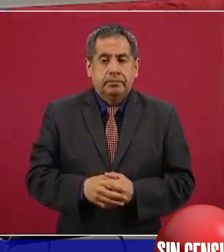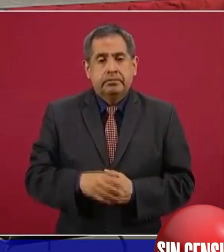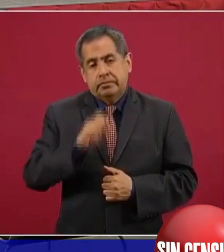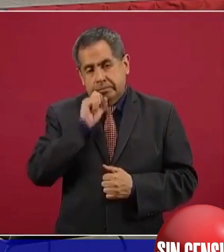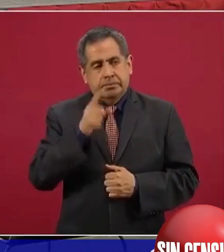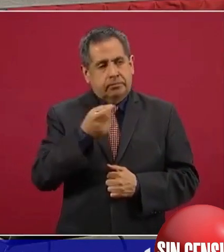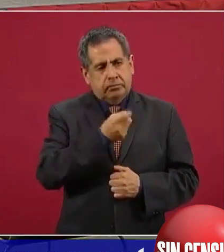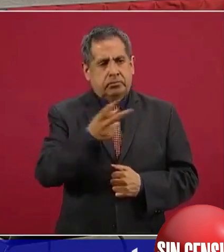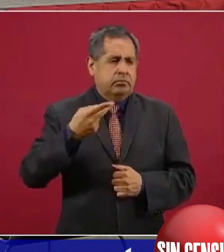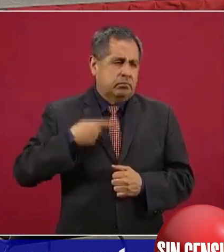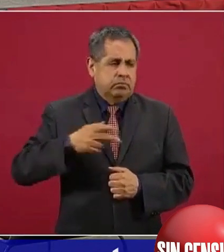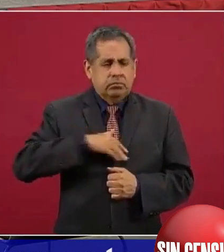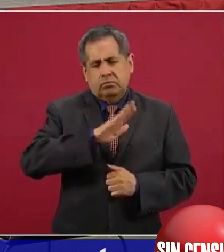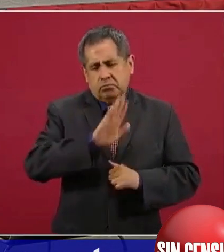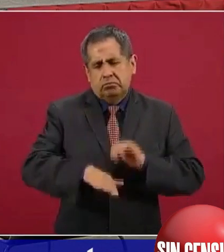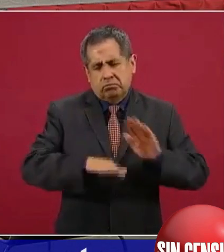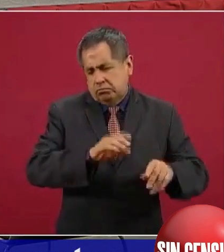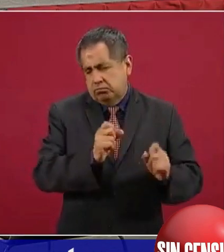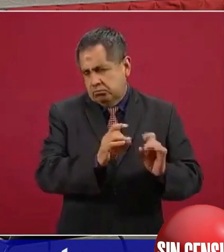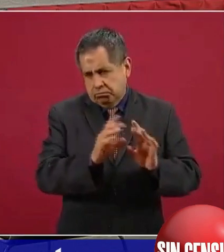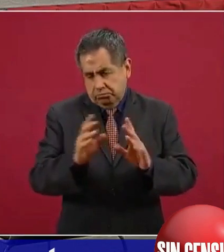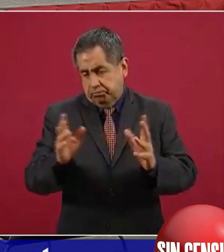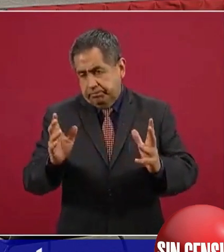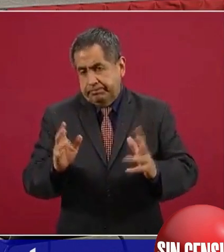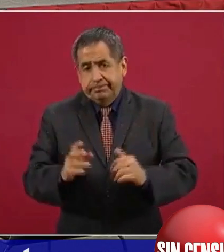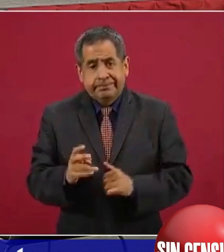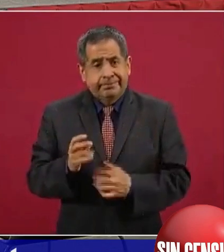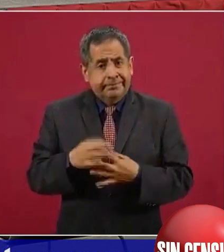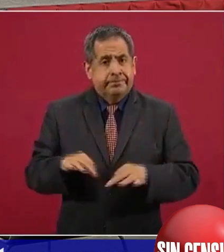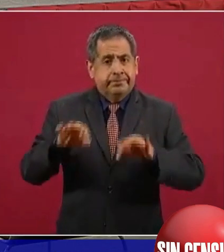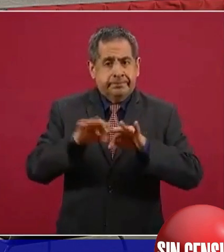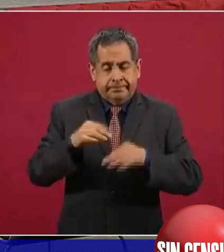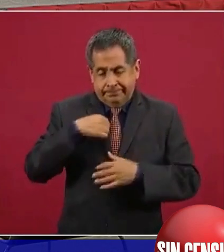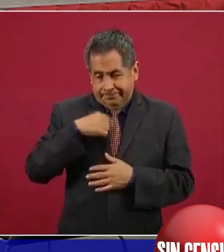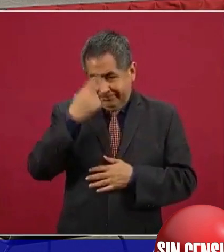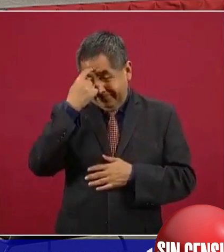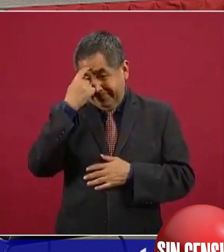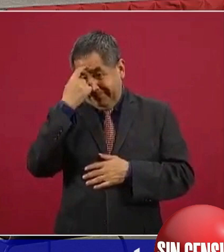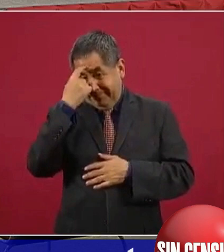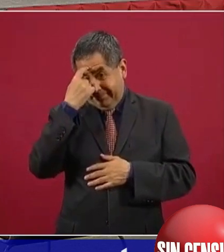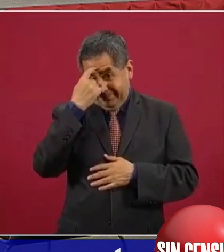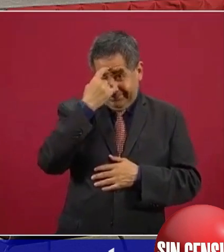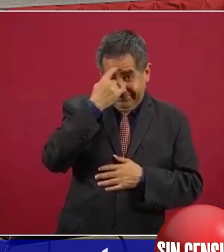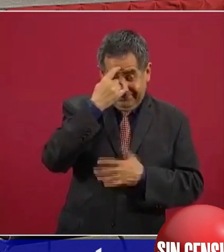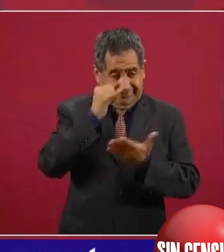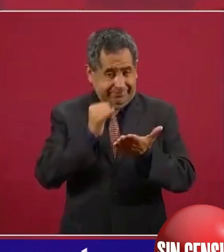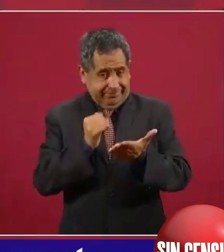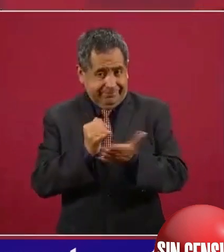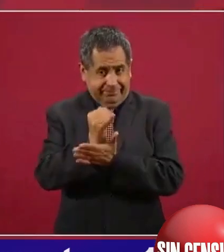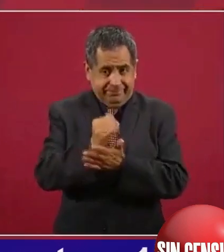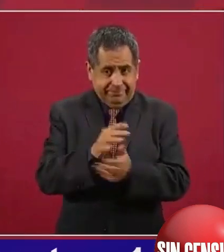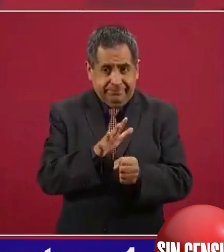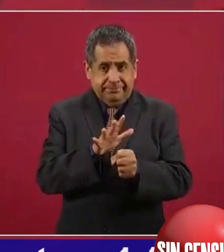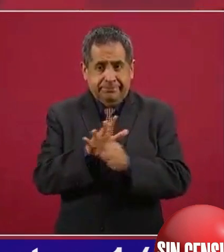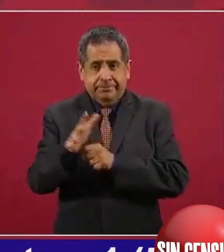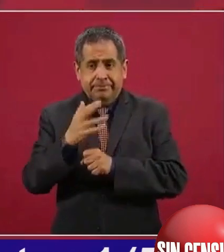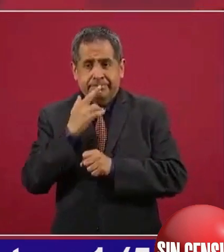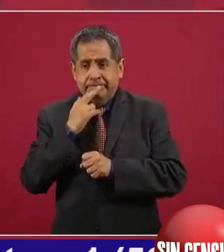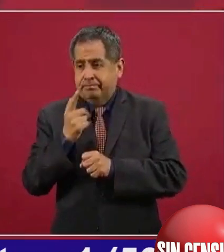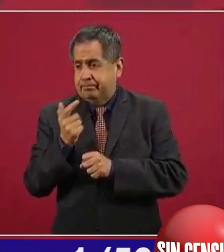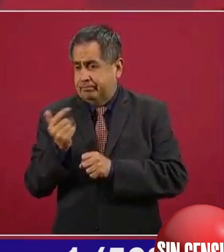perdido la vida por otras múltiples causas. Entonces, considerar una decisión sobre este